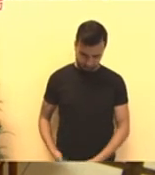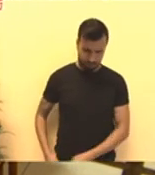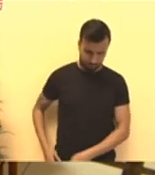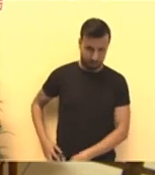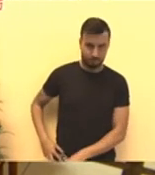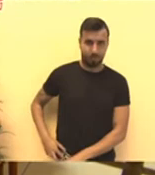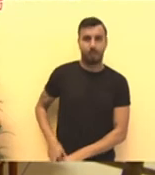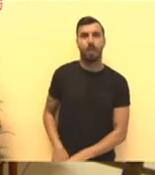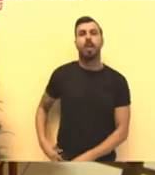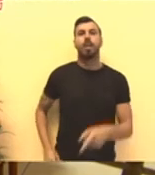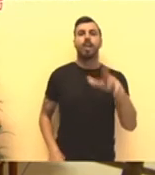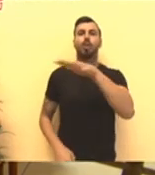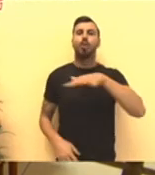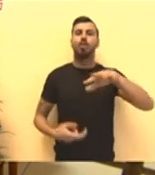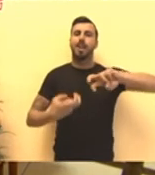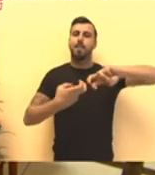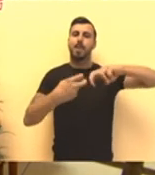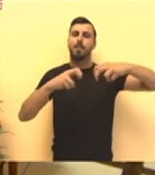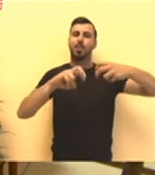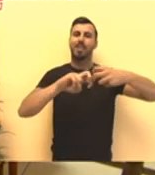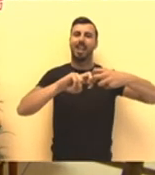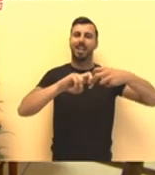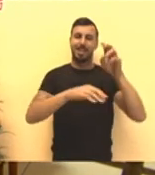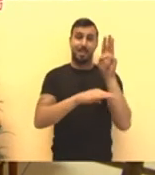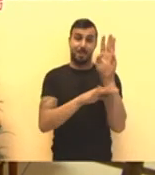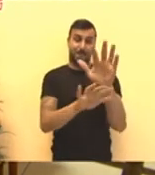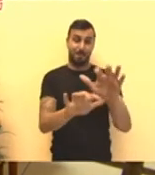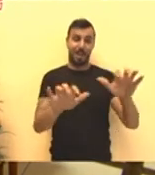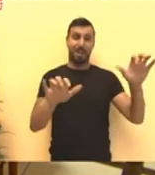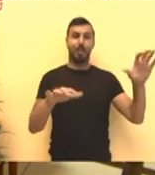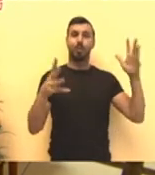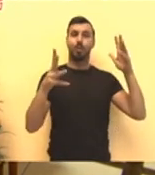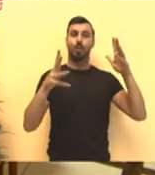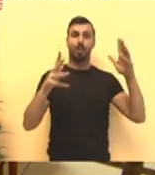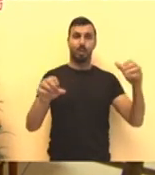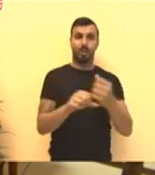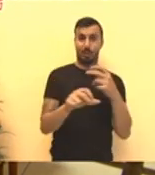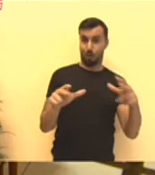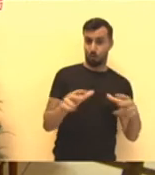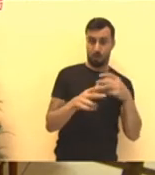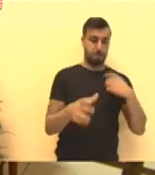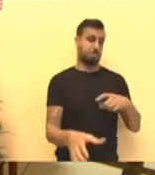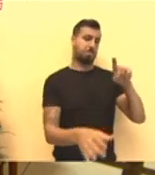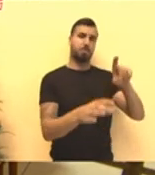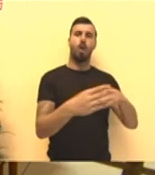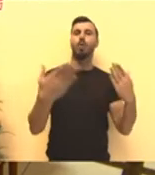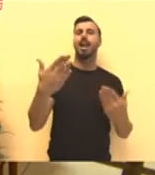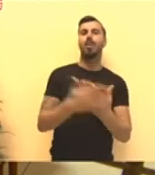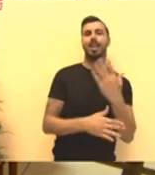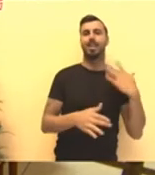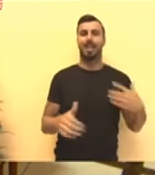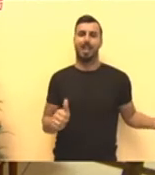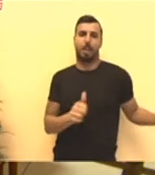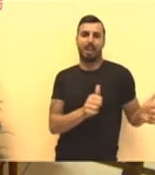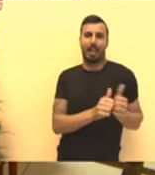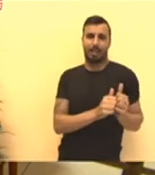Estaba en Bruselas, fui al Parlamento, me llevó el Consejo de Trabajo Social, era una jornada de dependencia